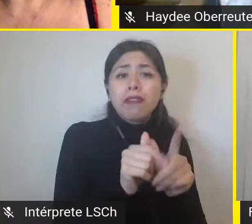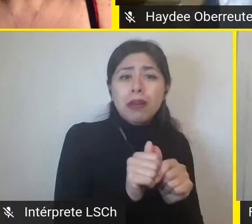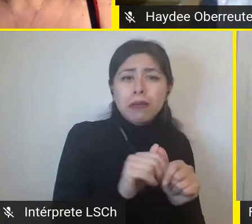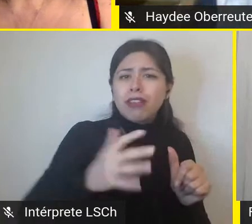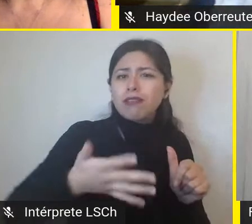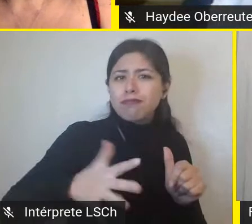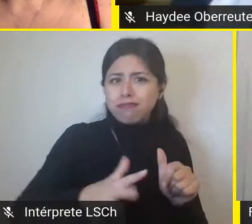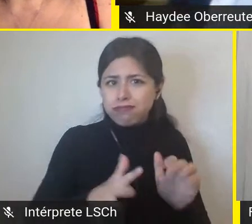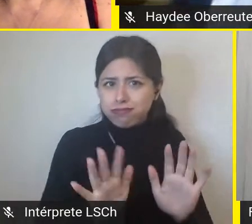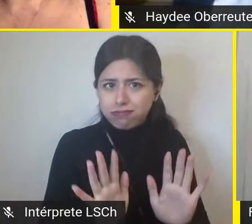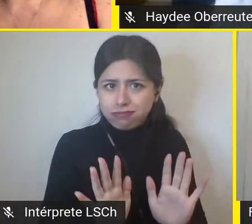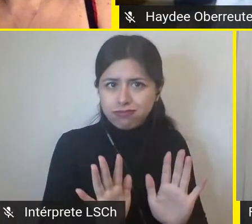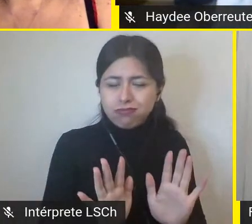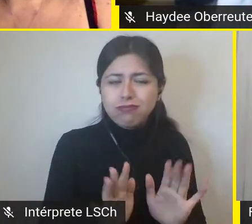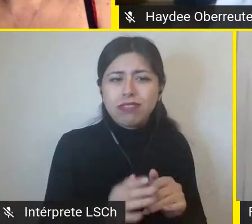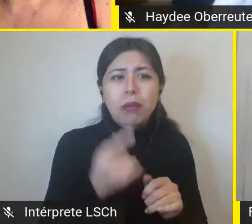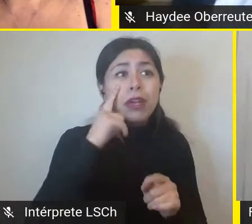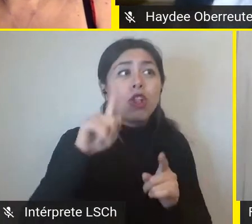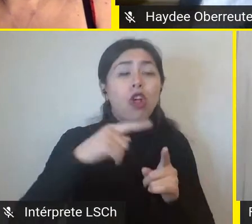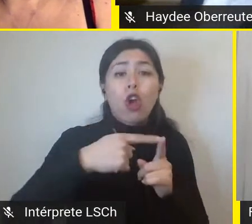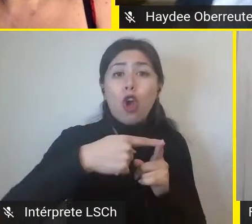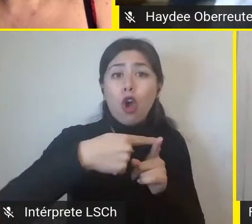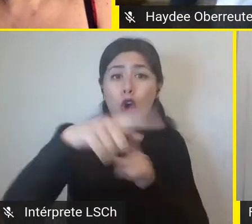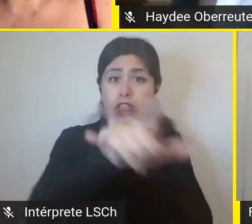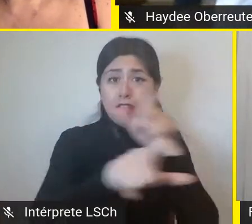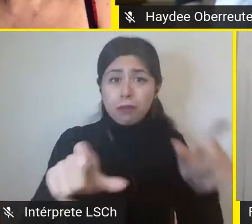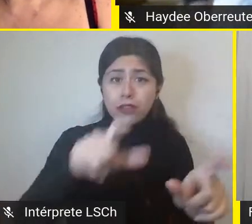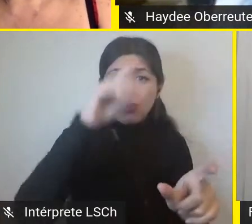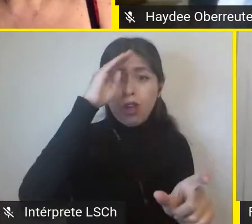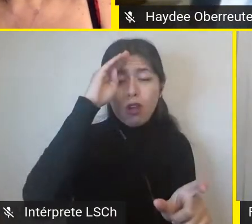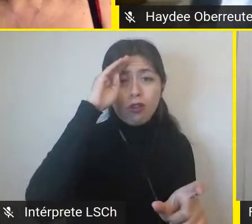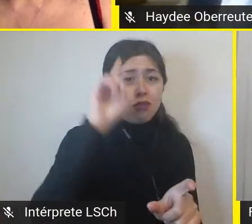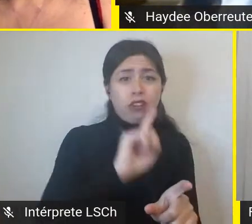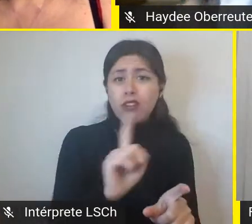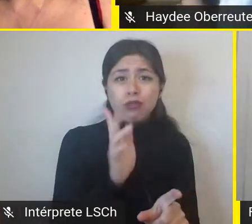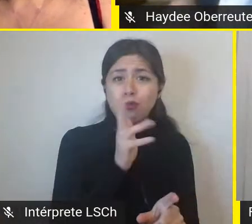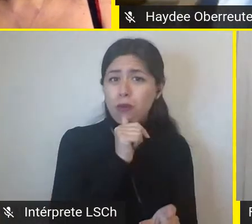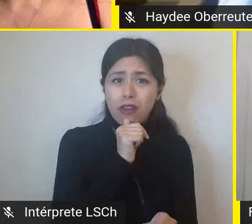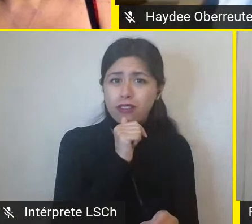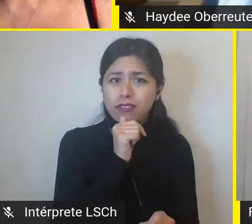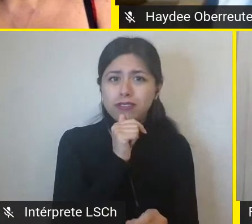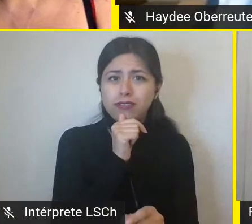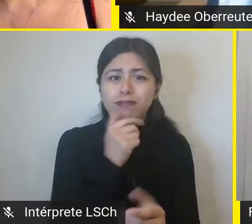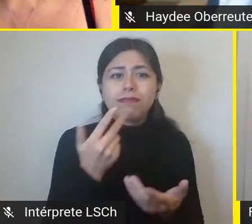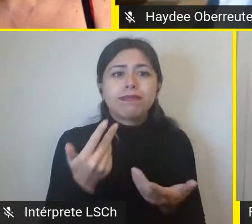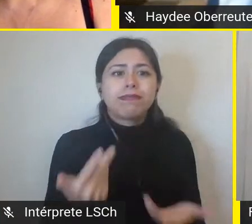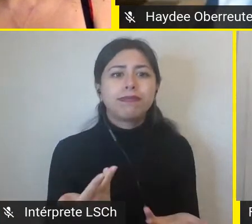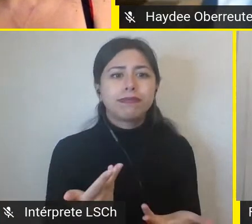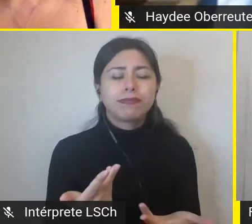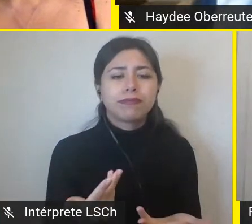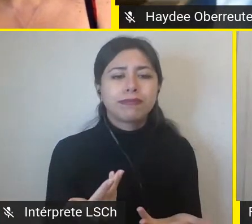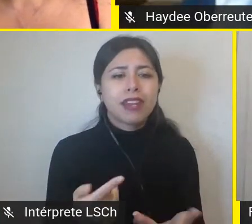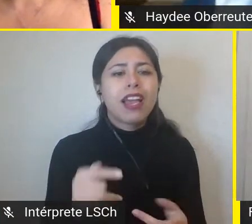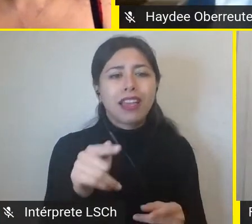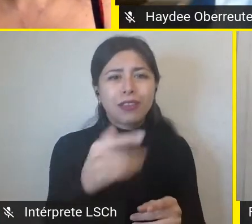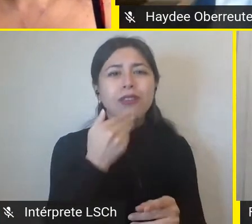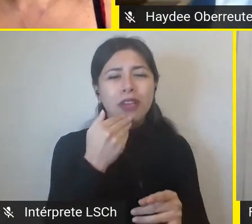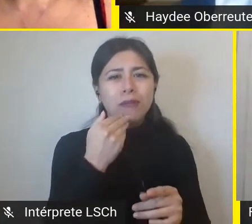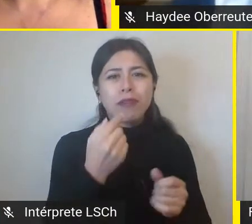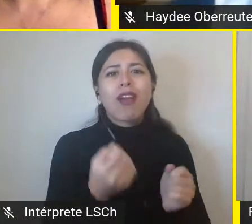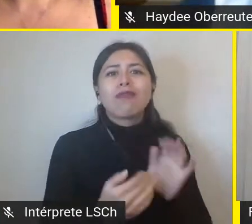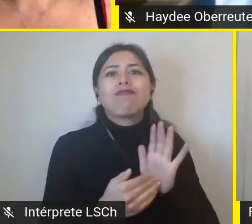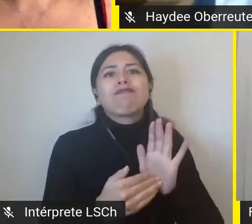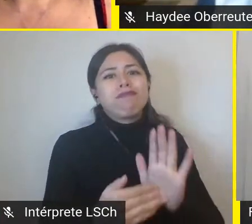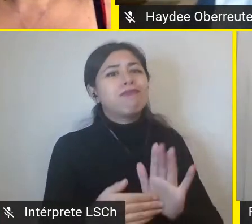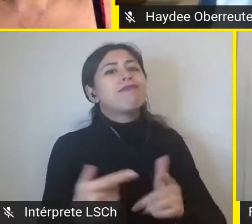nomás. Exacto. No confía en el otro, en el tercero. Y esto también tiene manifestaciones